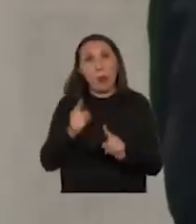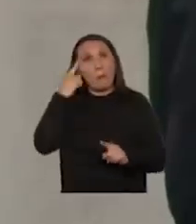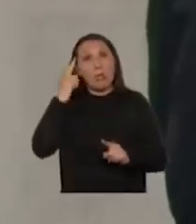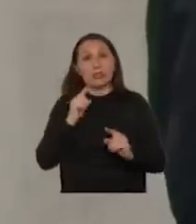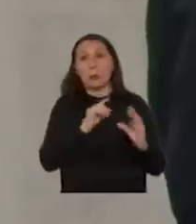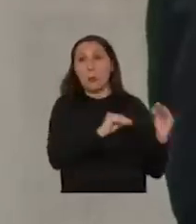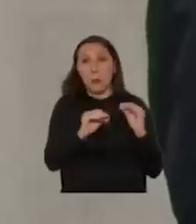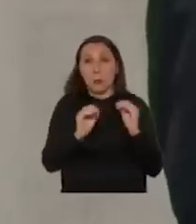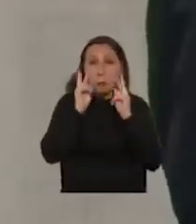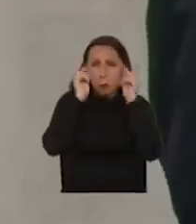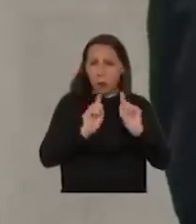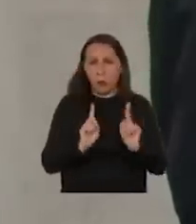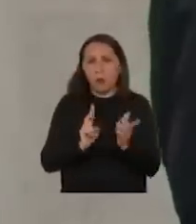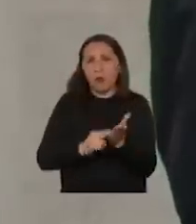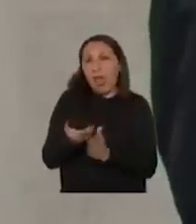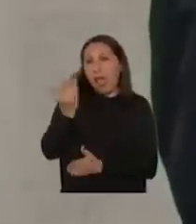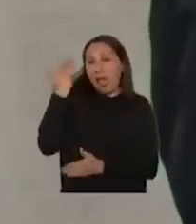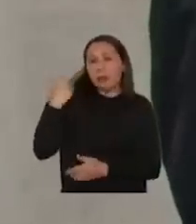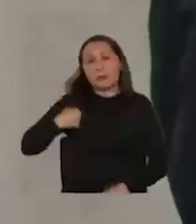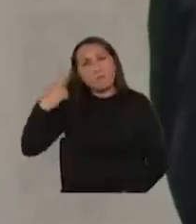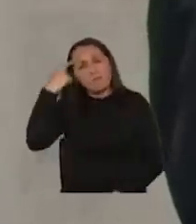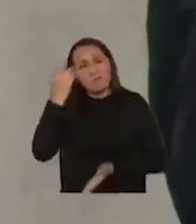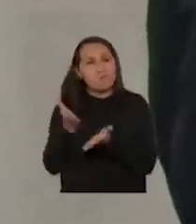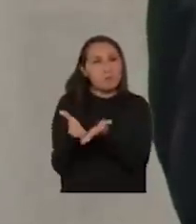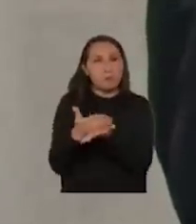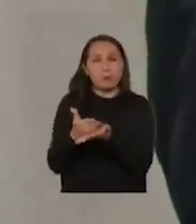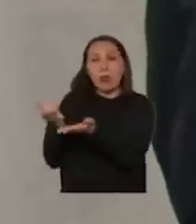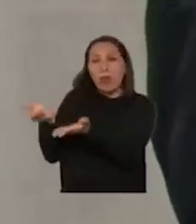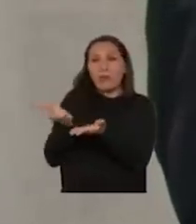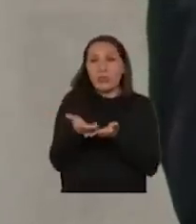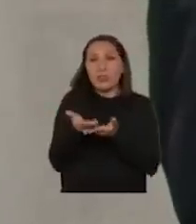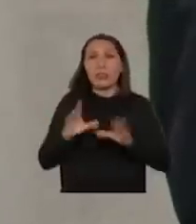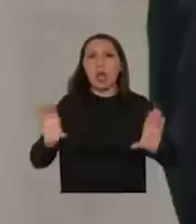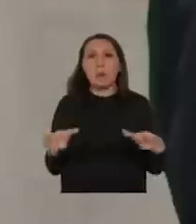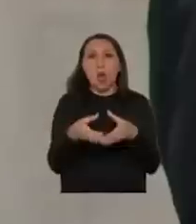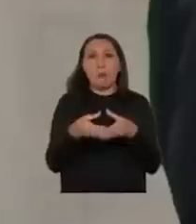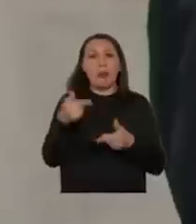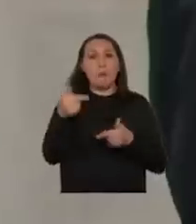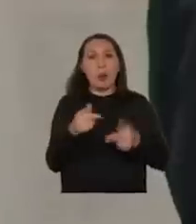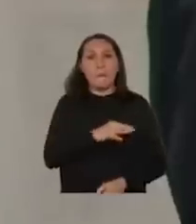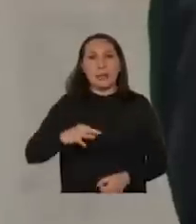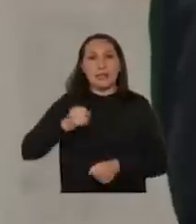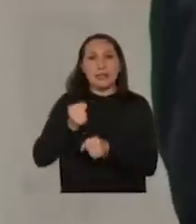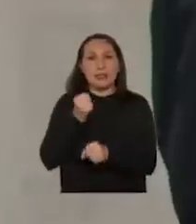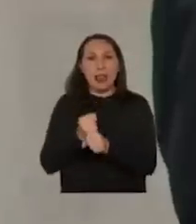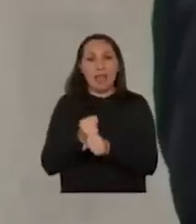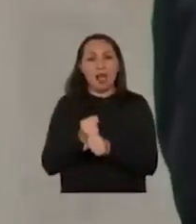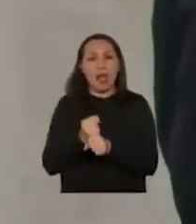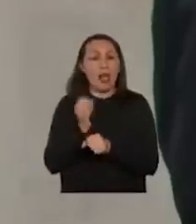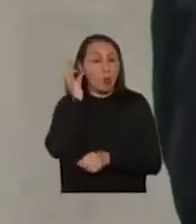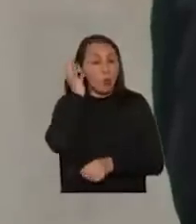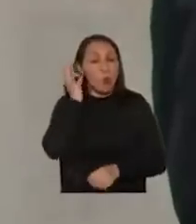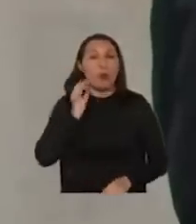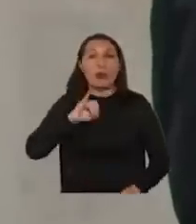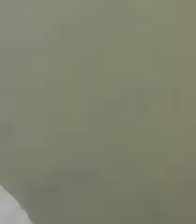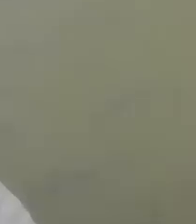capitulado a su proyecto fundacional de la misma forma en que el proyecto refundacional de la nueva constitución fue